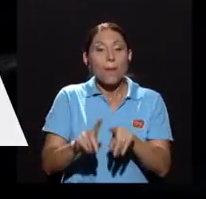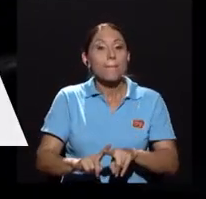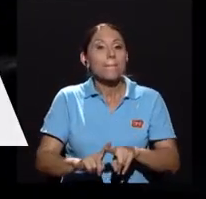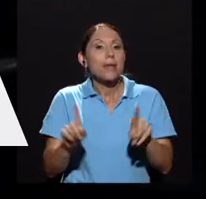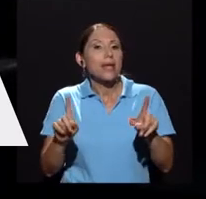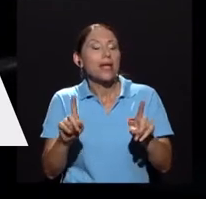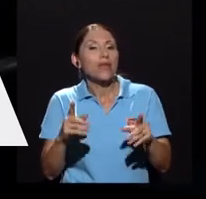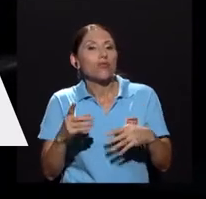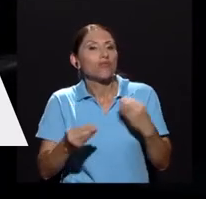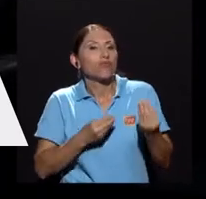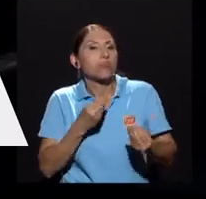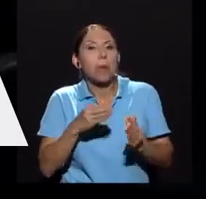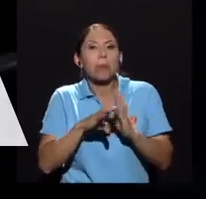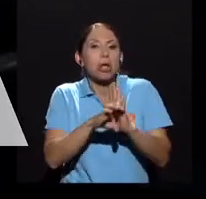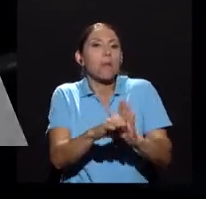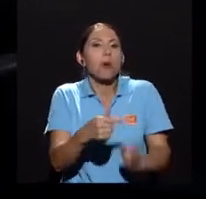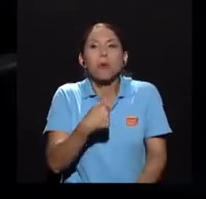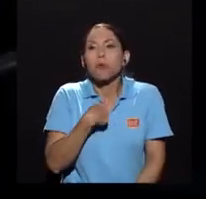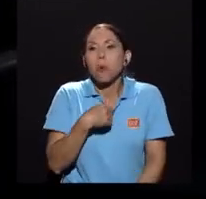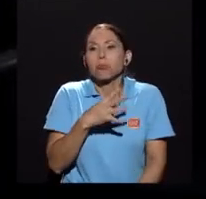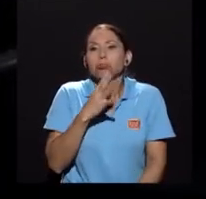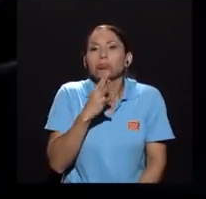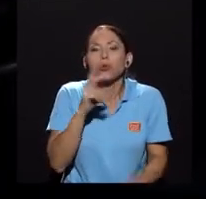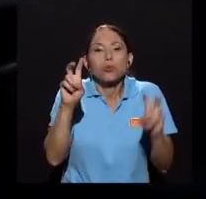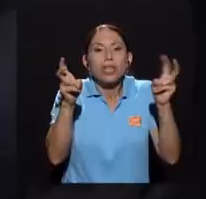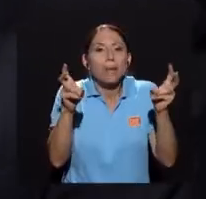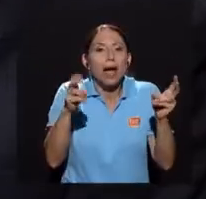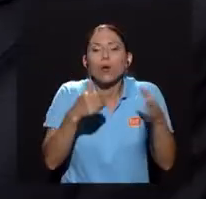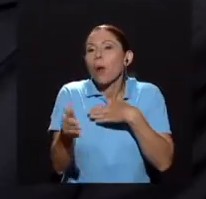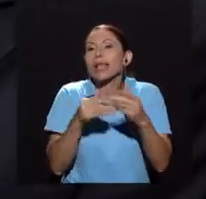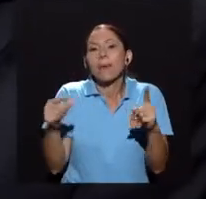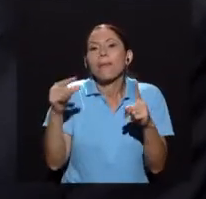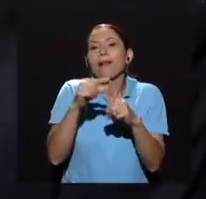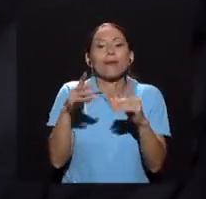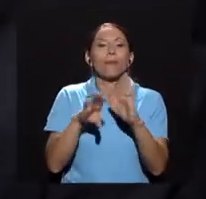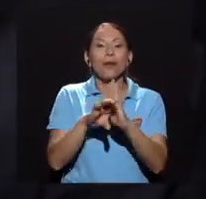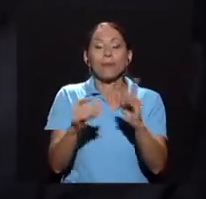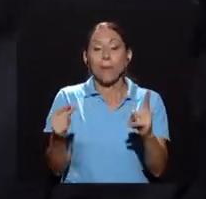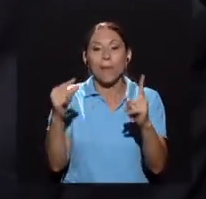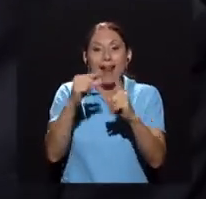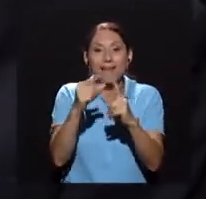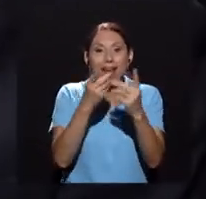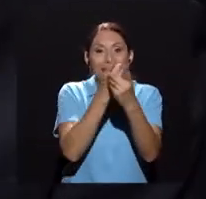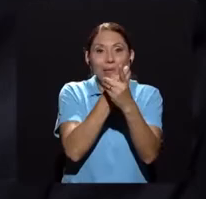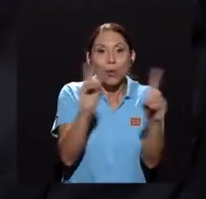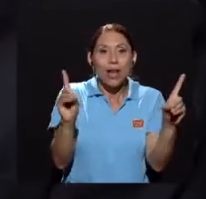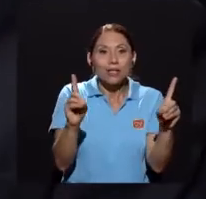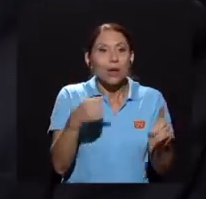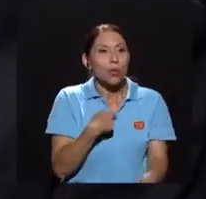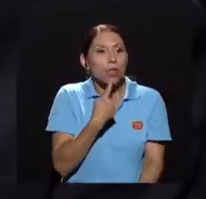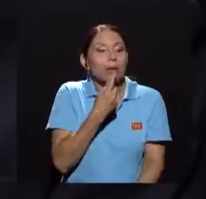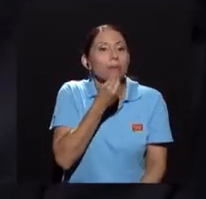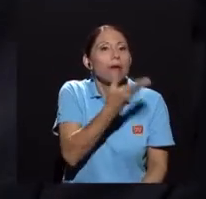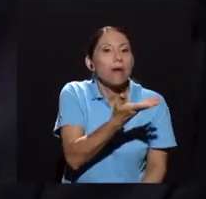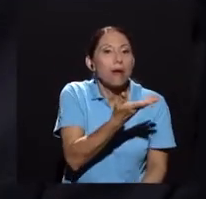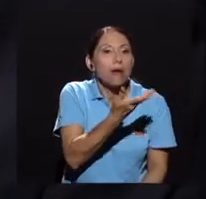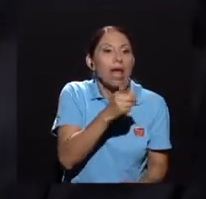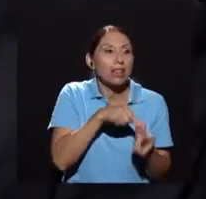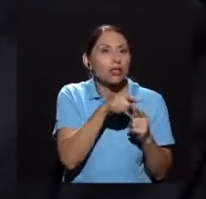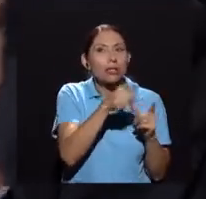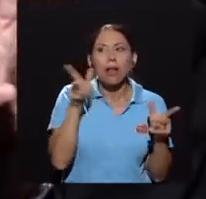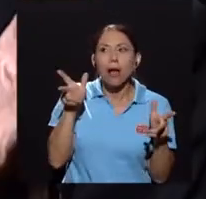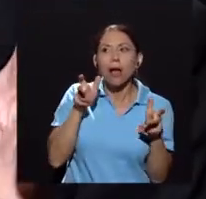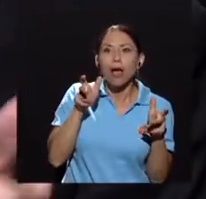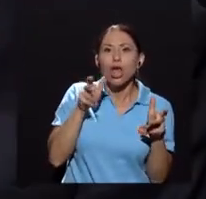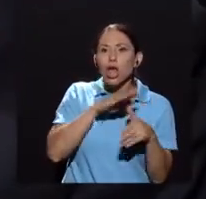un tema cualquier expresión democracia bueno eso significaba que juan se va toda la noche a estudiar la democracia